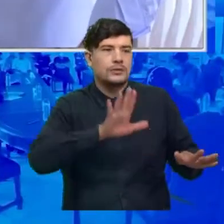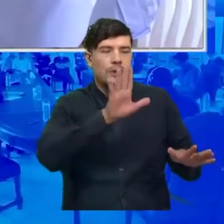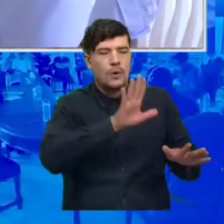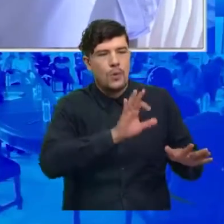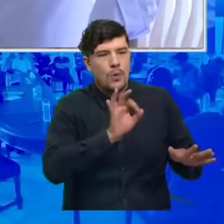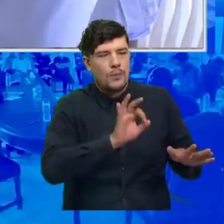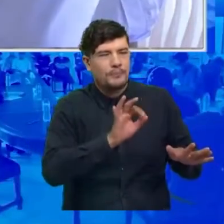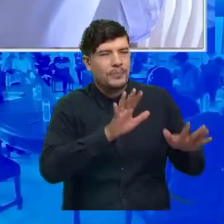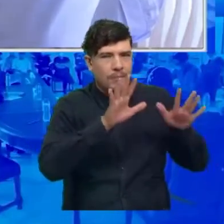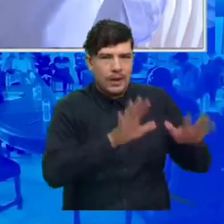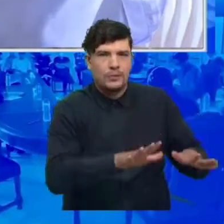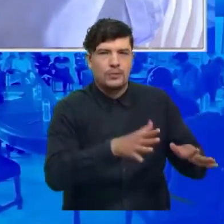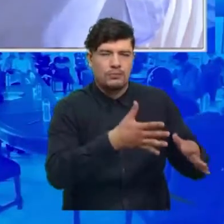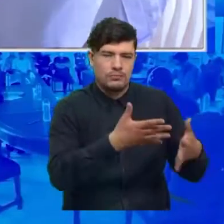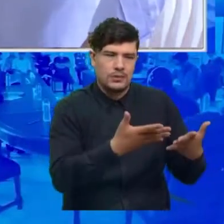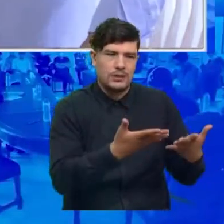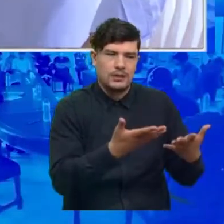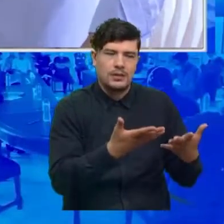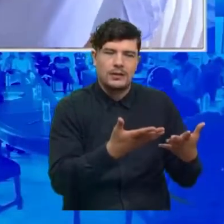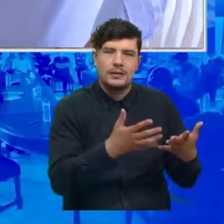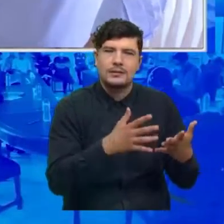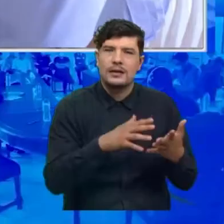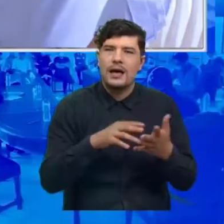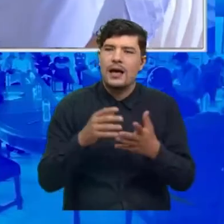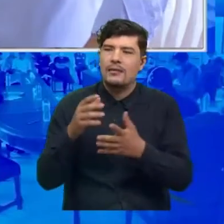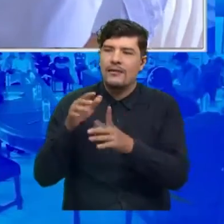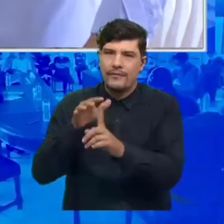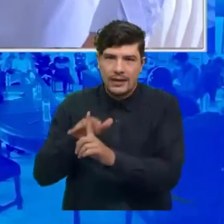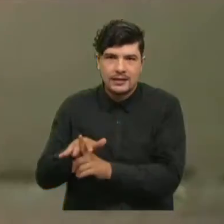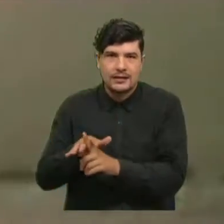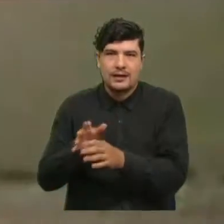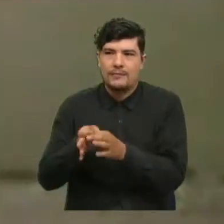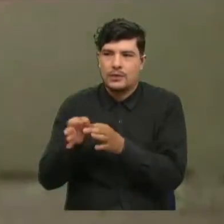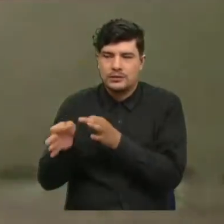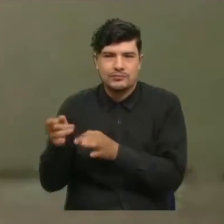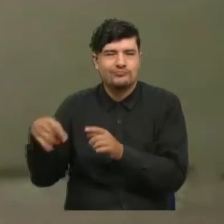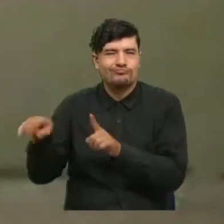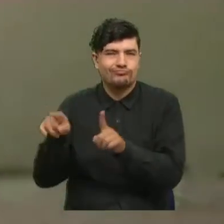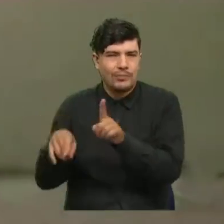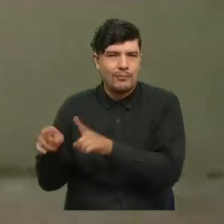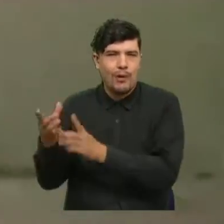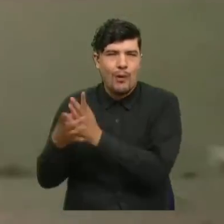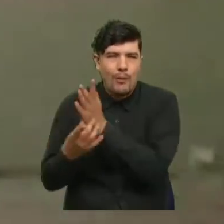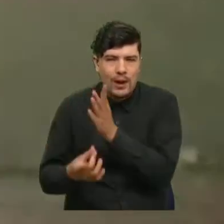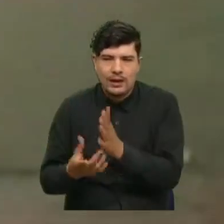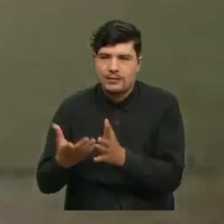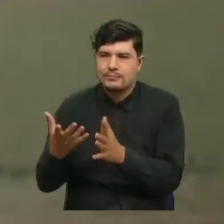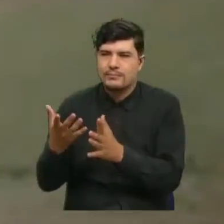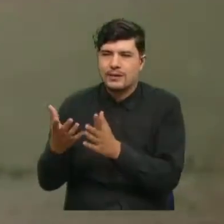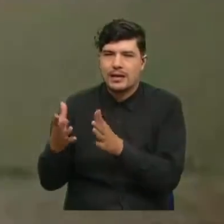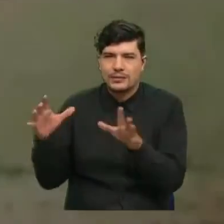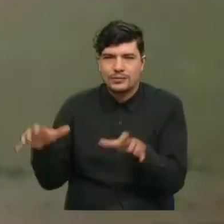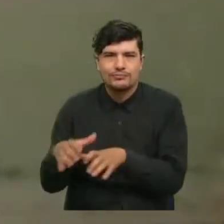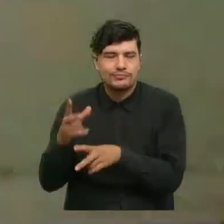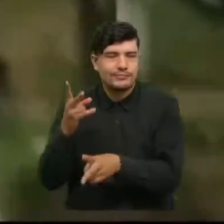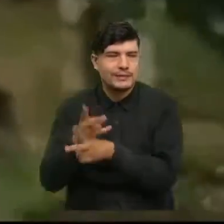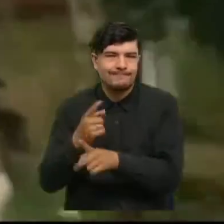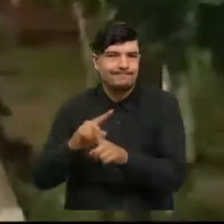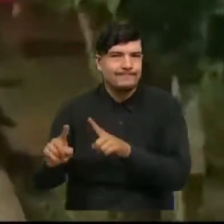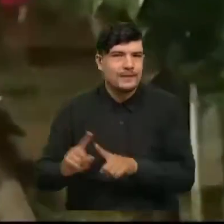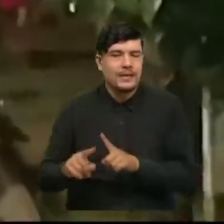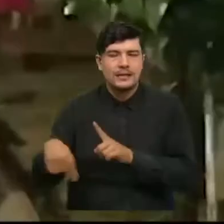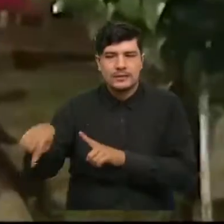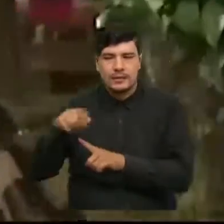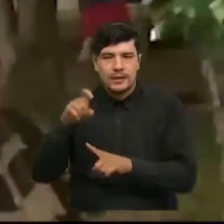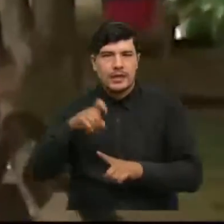más desempleo desigualdad pobreza y tenemos que poder buscar caminos de entendimiento que es lo que siempre hemos contemplado además gobernador como